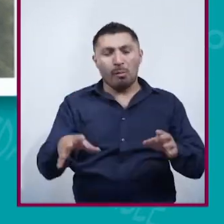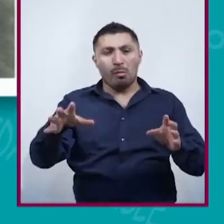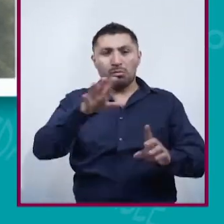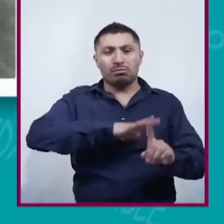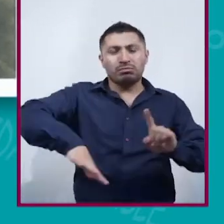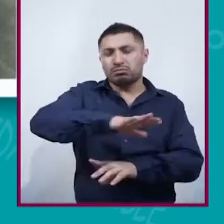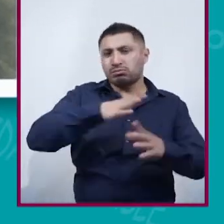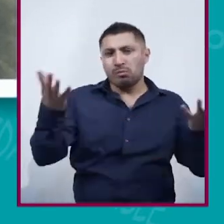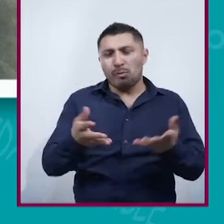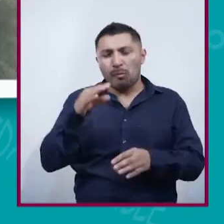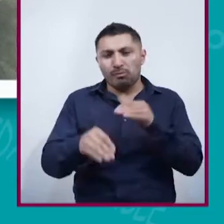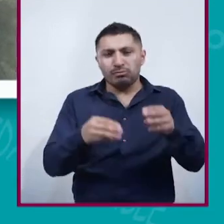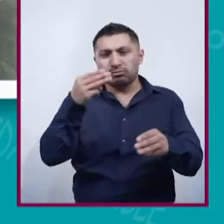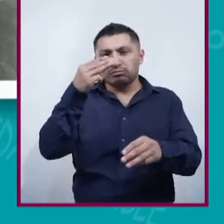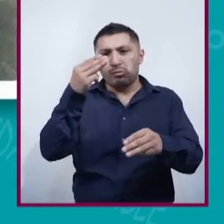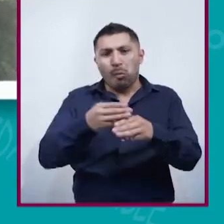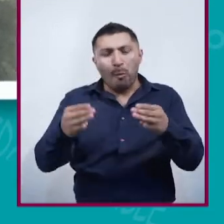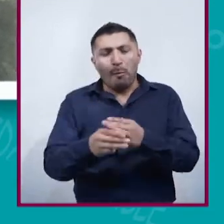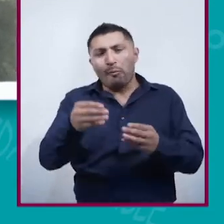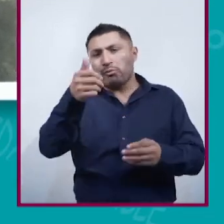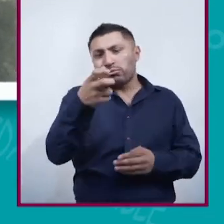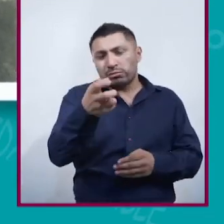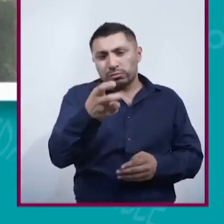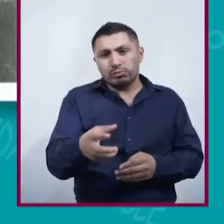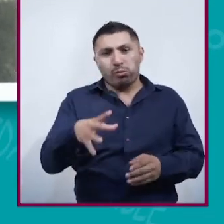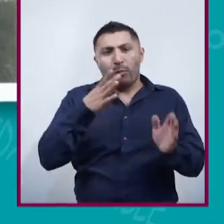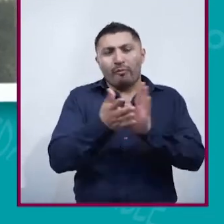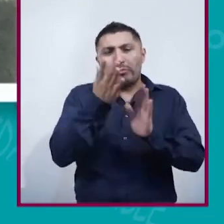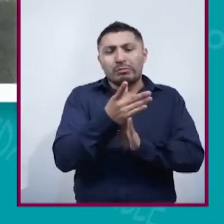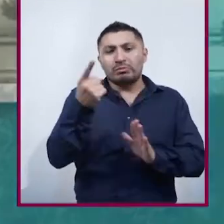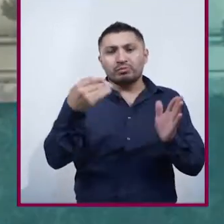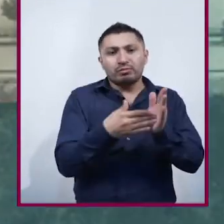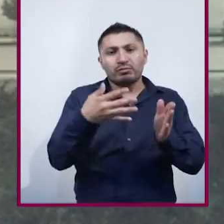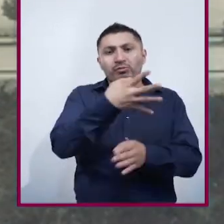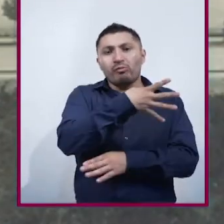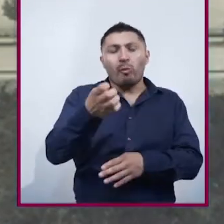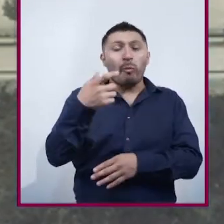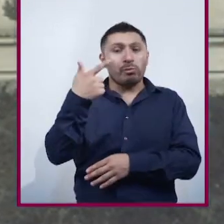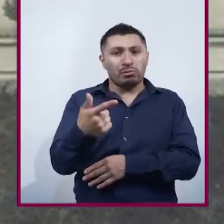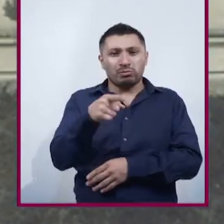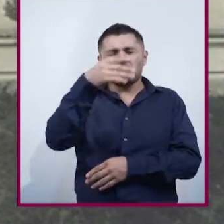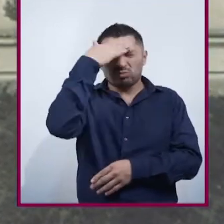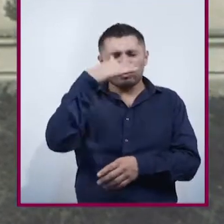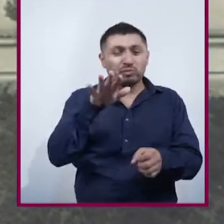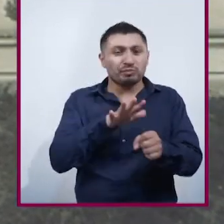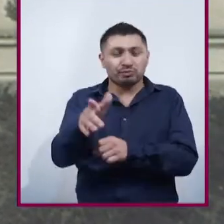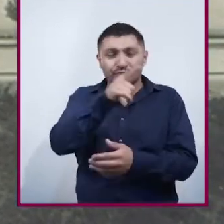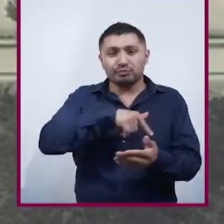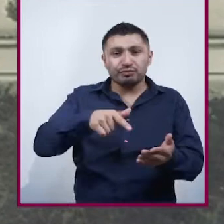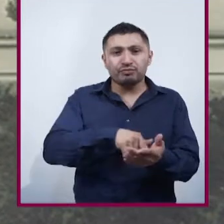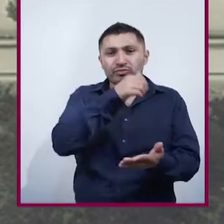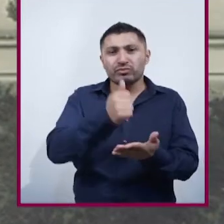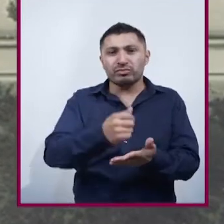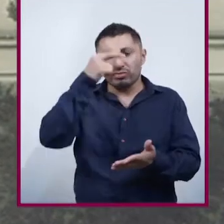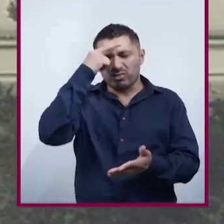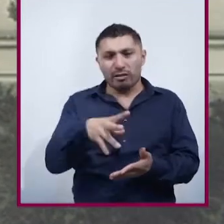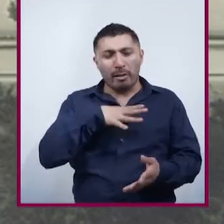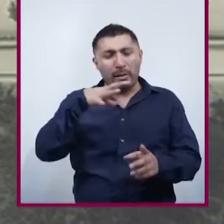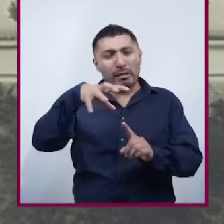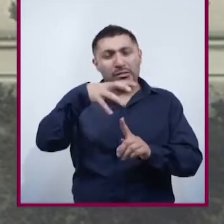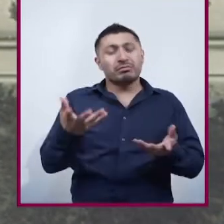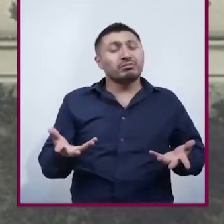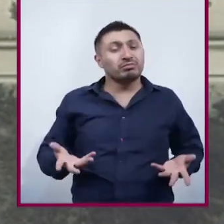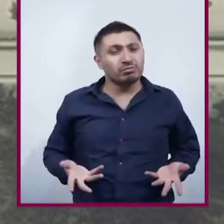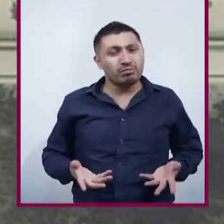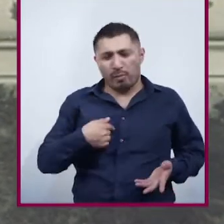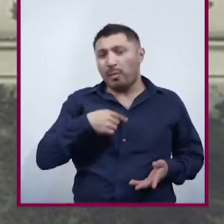fue hecha con estos materiales. Se construyó en el año de 1907. ¿Sabes tú en qué zona de la Ciudad de México se